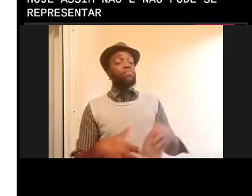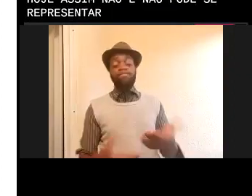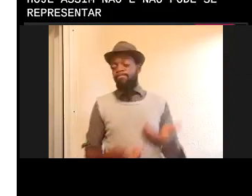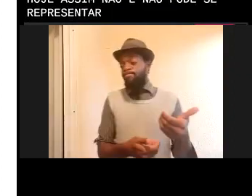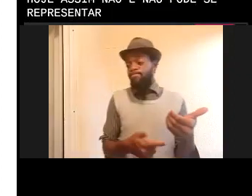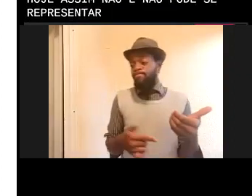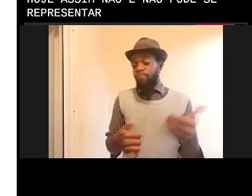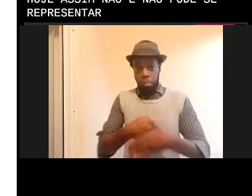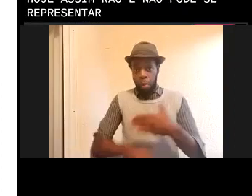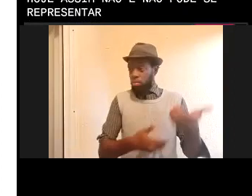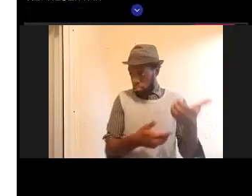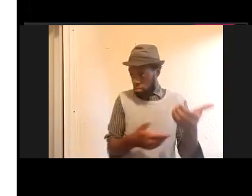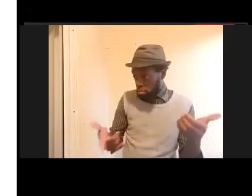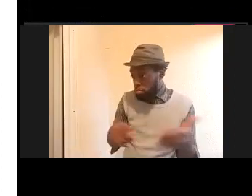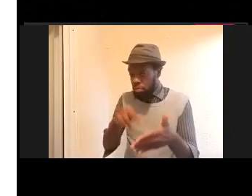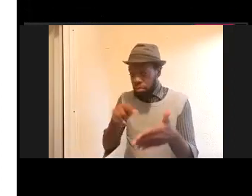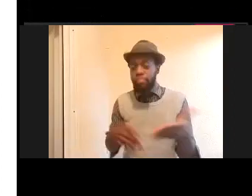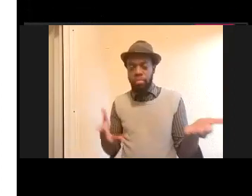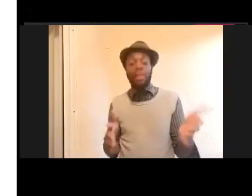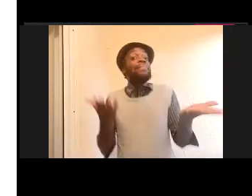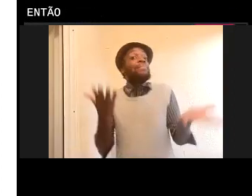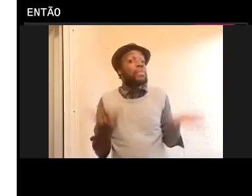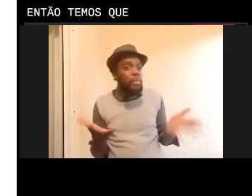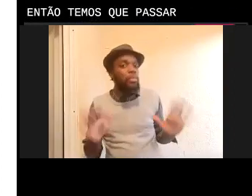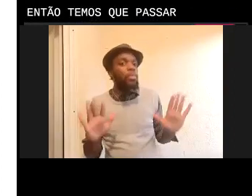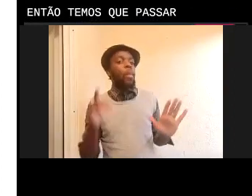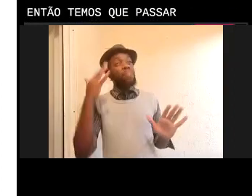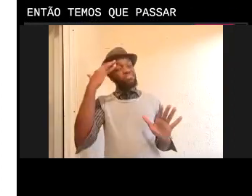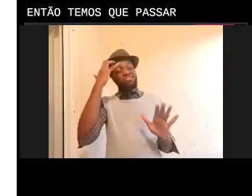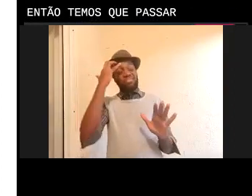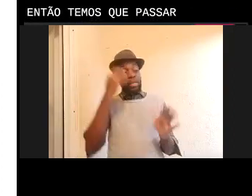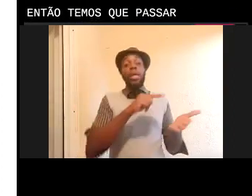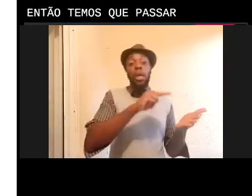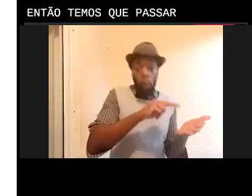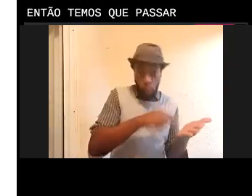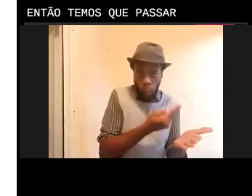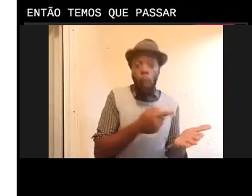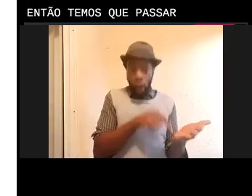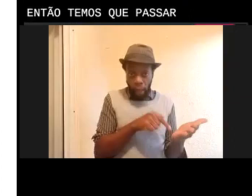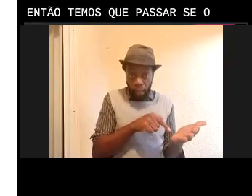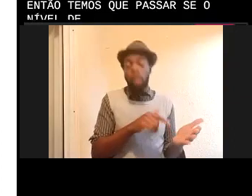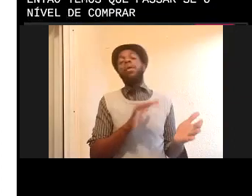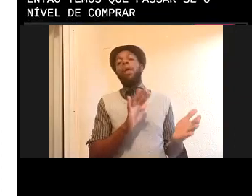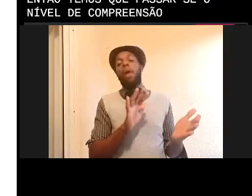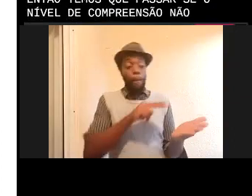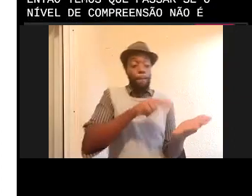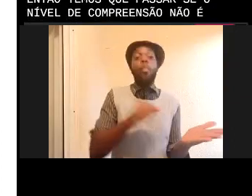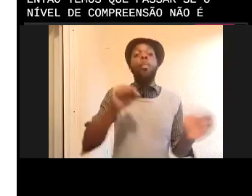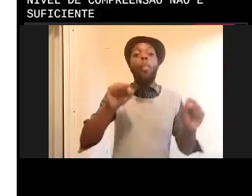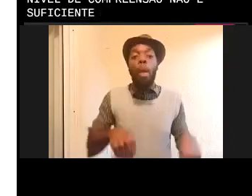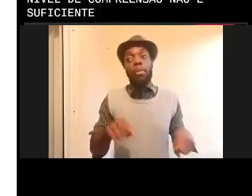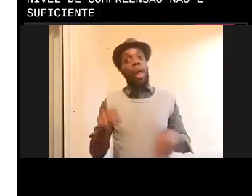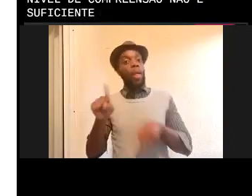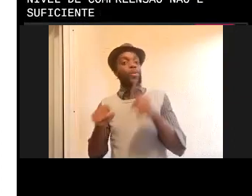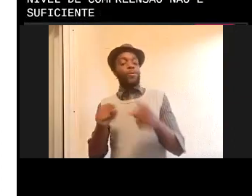puede, entonces hay que hacerlo. Si el nivel de comprensión no es suficiente, en este caso